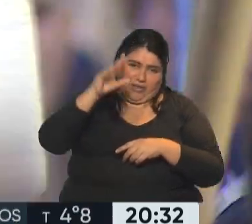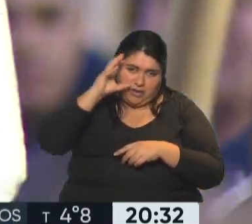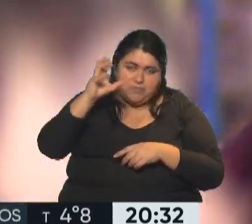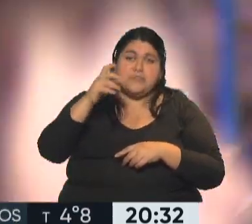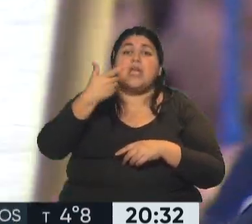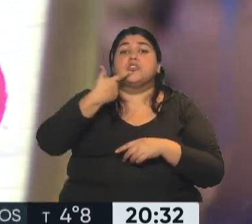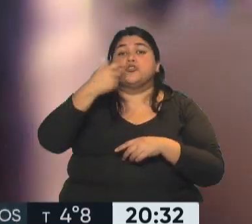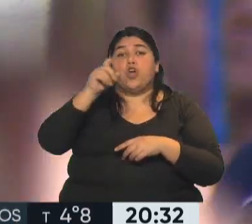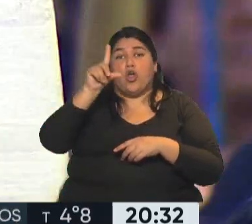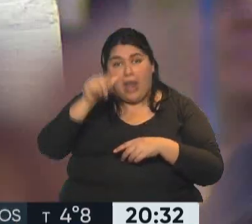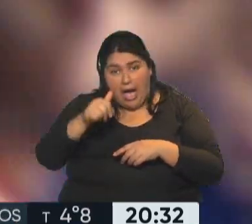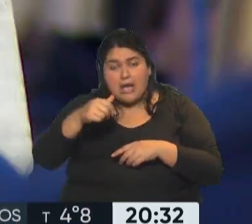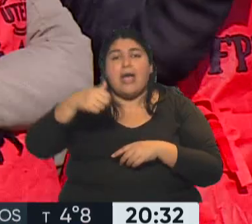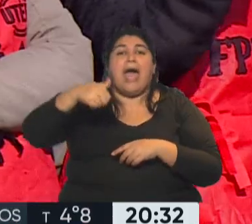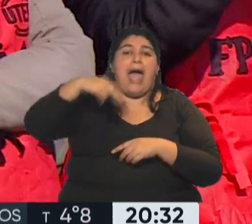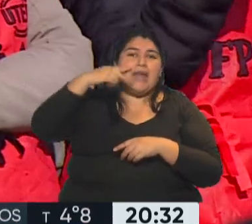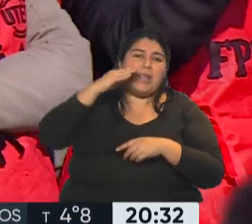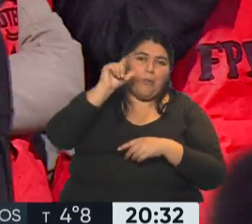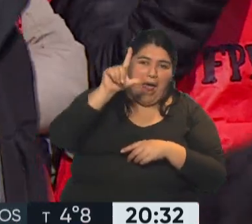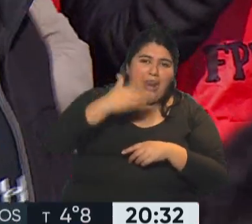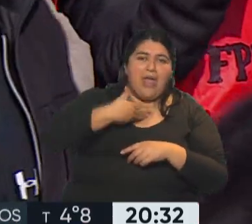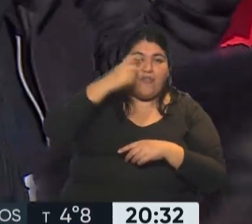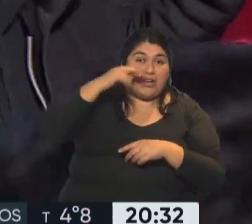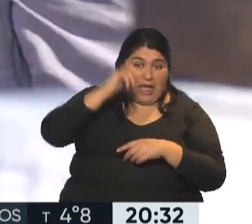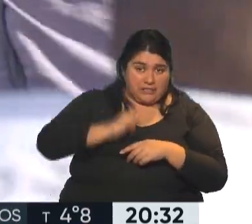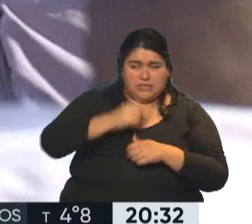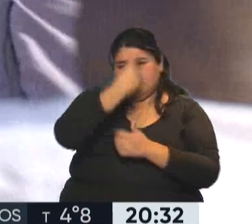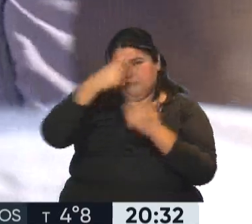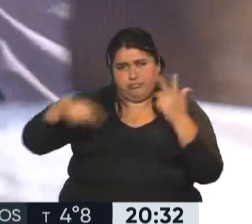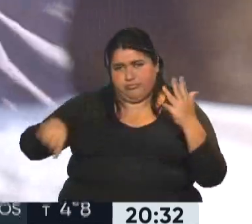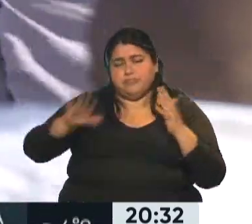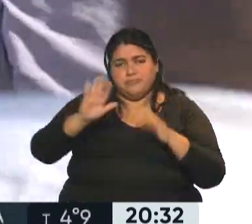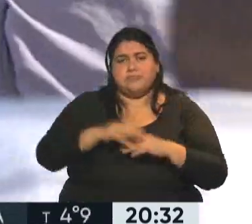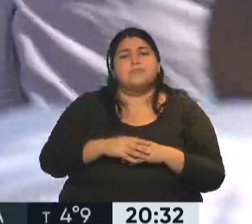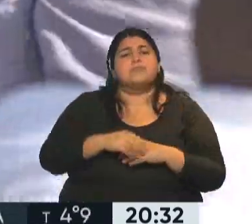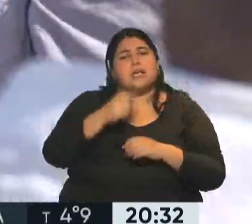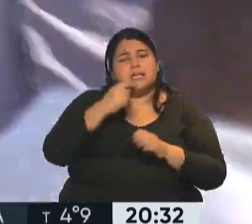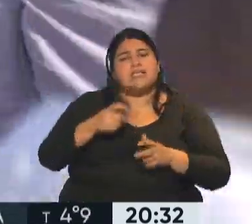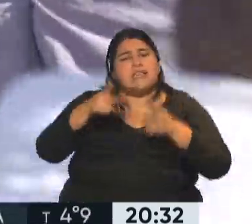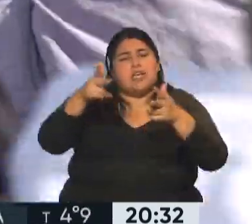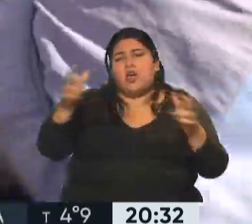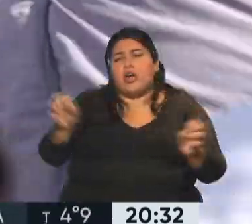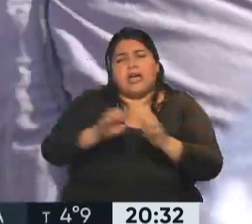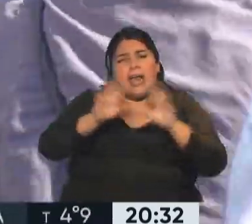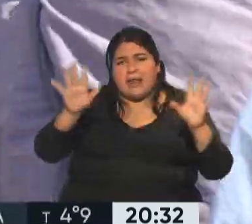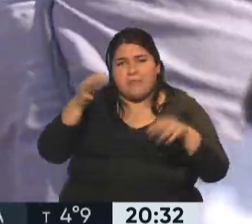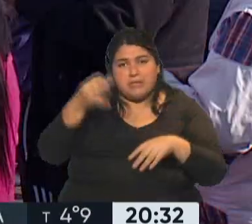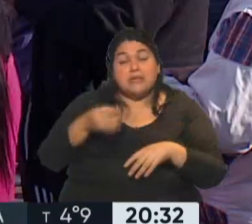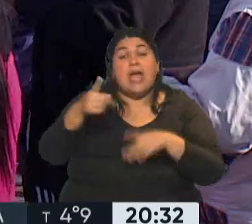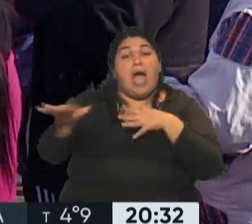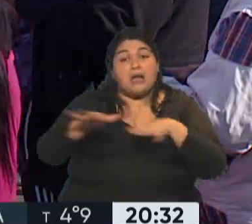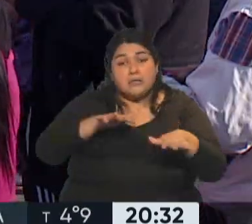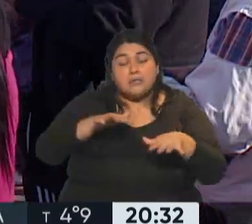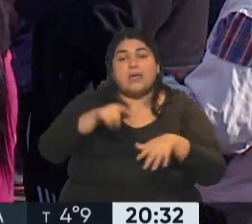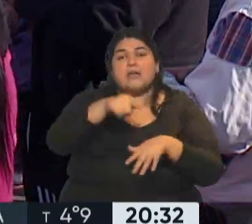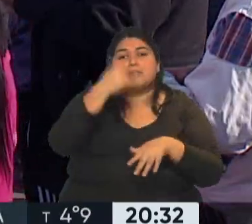Felipe Solá, Aníbal Fernández, entre otros, se dijo claramente que la actividad que se